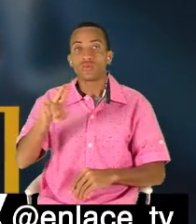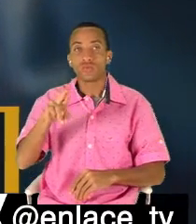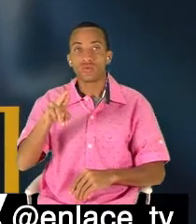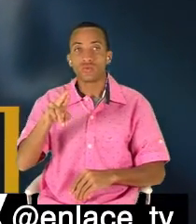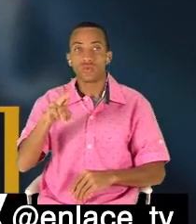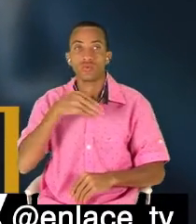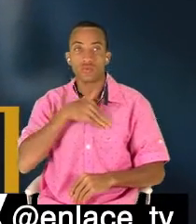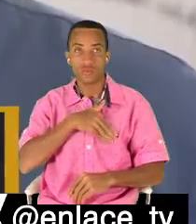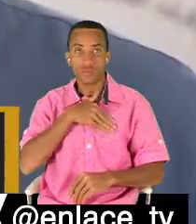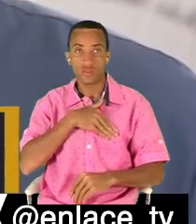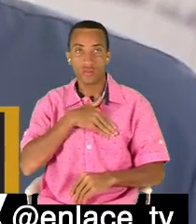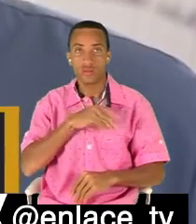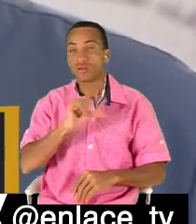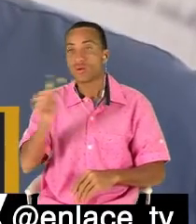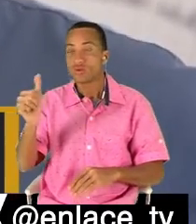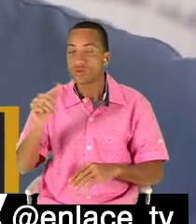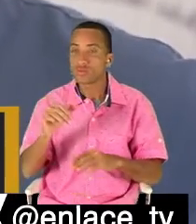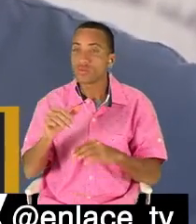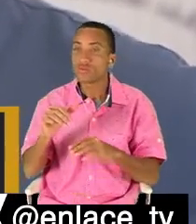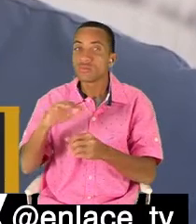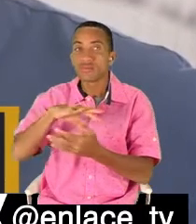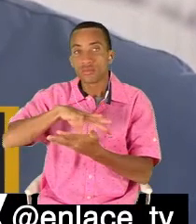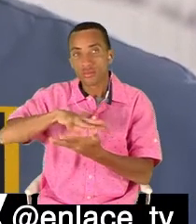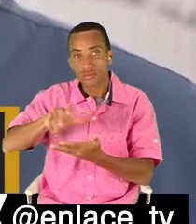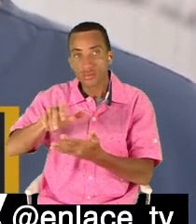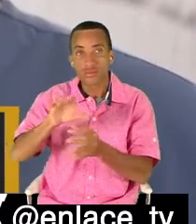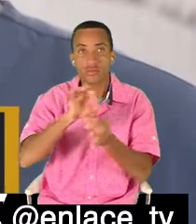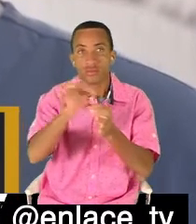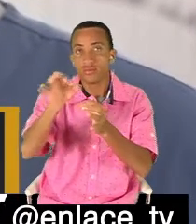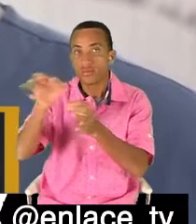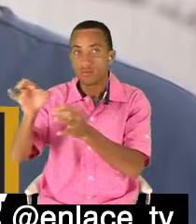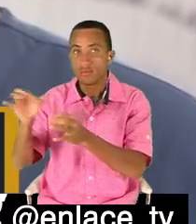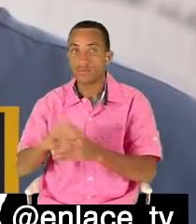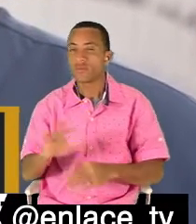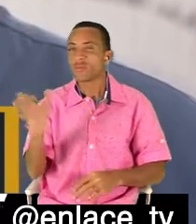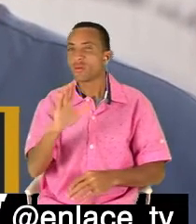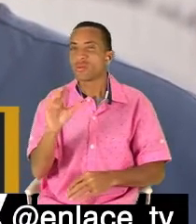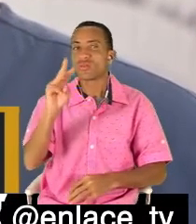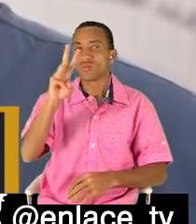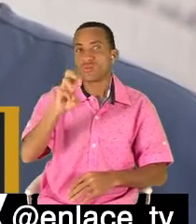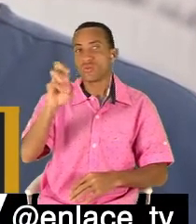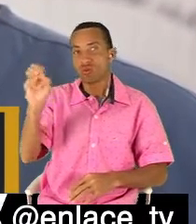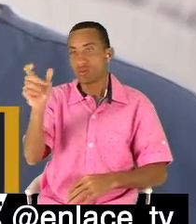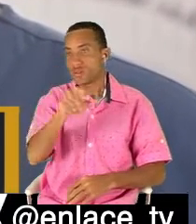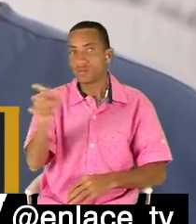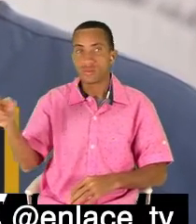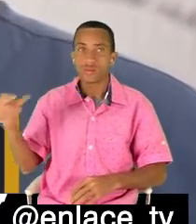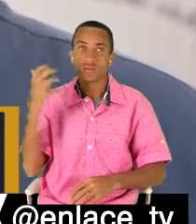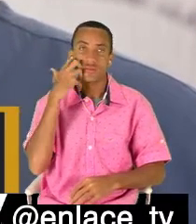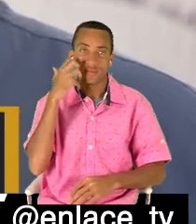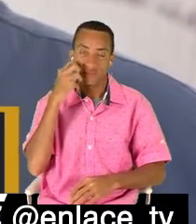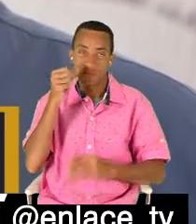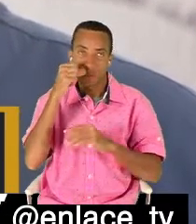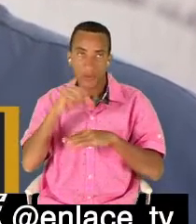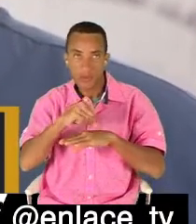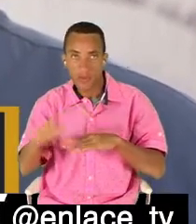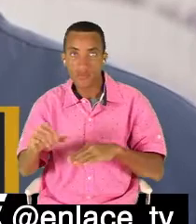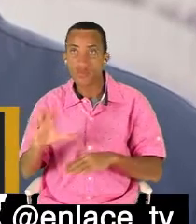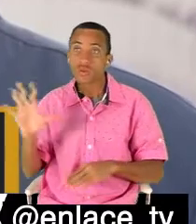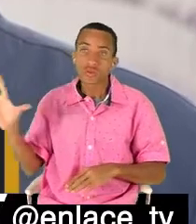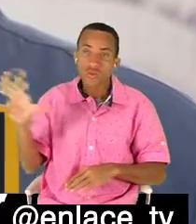municipios de Santander. Ayer tuvimos la valoración, vimos alrededor de unos 80 pacientes, no todos los pacientes